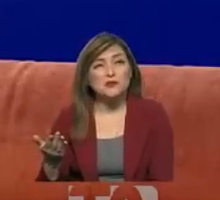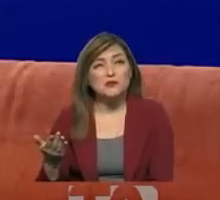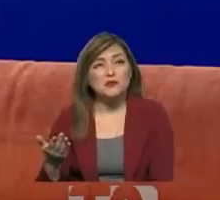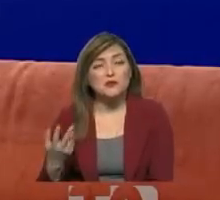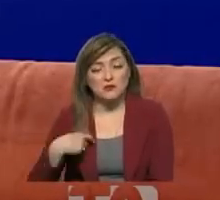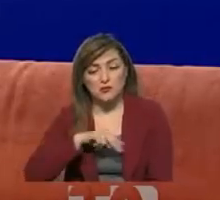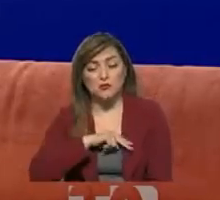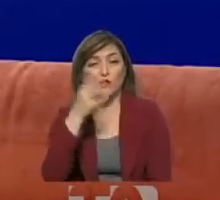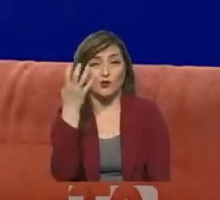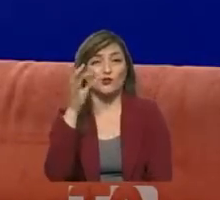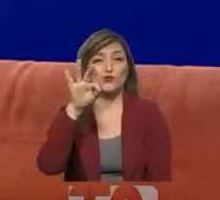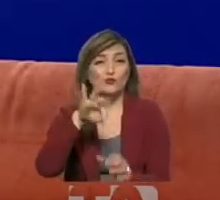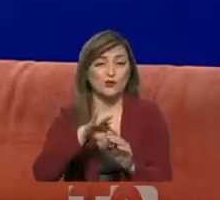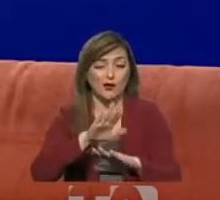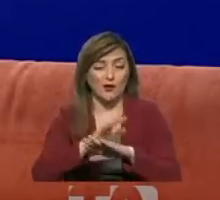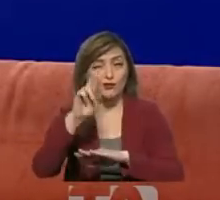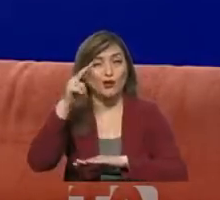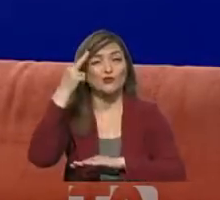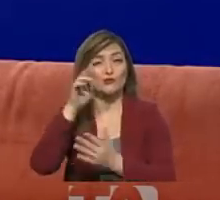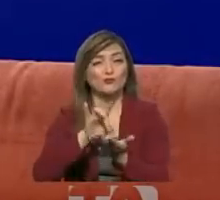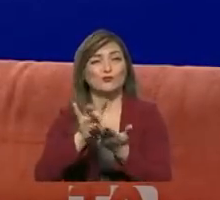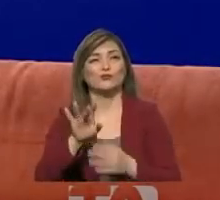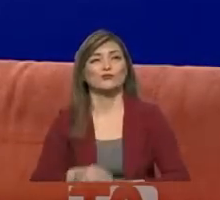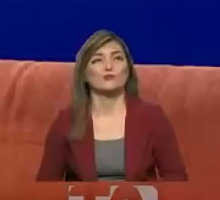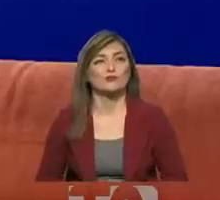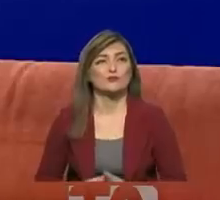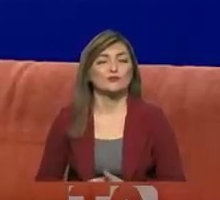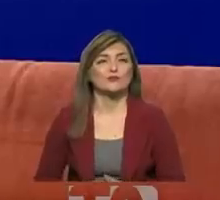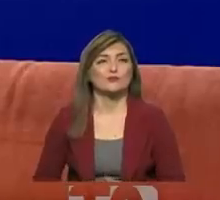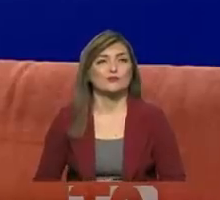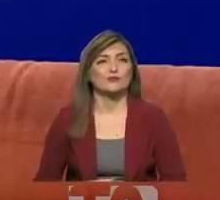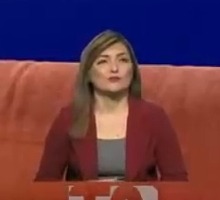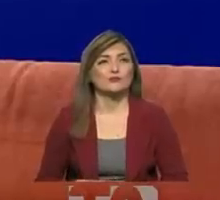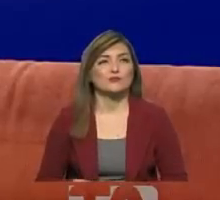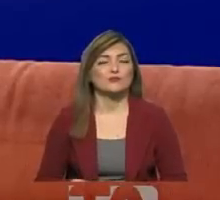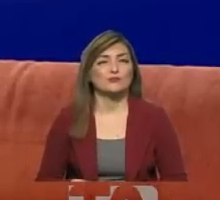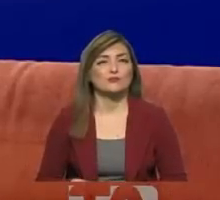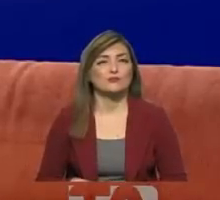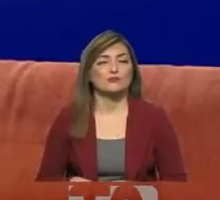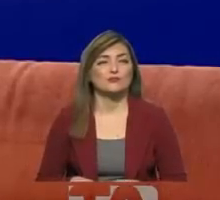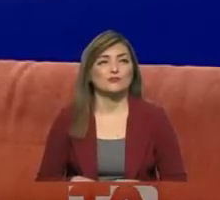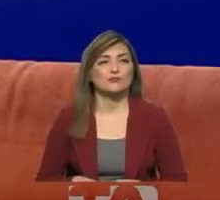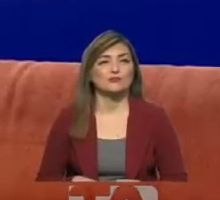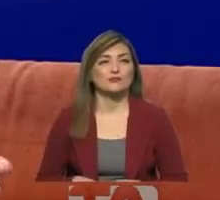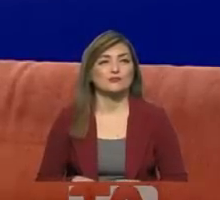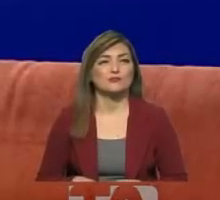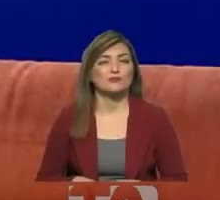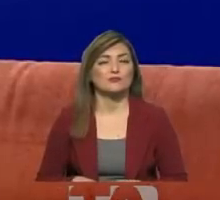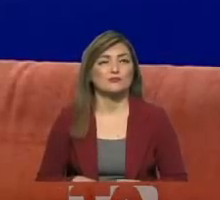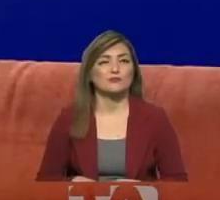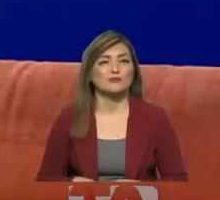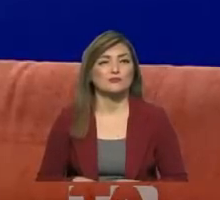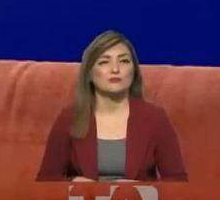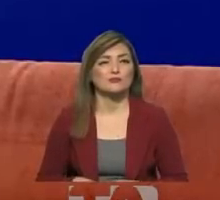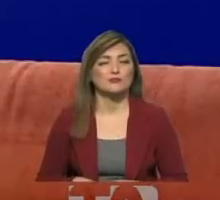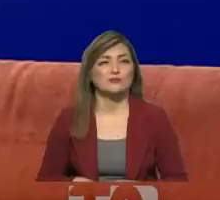14 votos? Porque sí hay razones para que Jorge Yunda no continúe como alcalde de Quito. Así que, bueno, creo que él